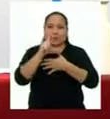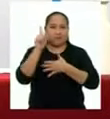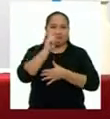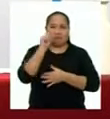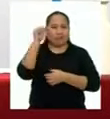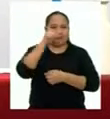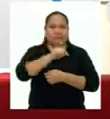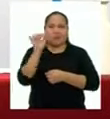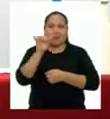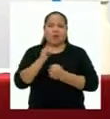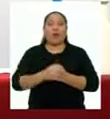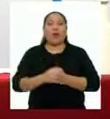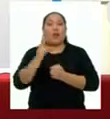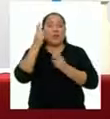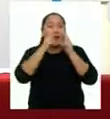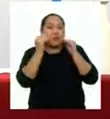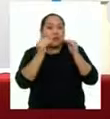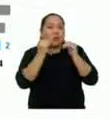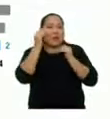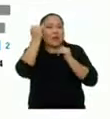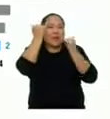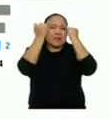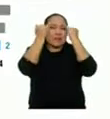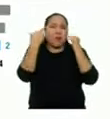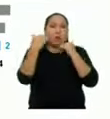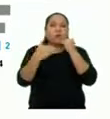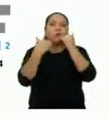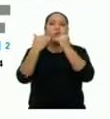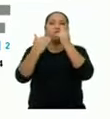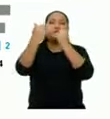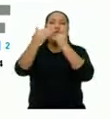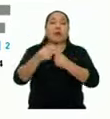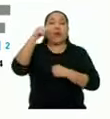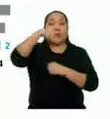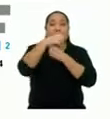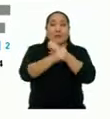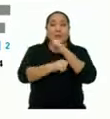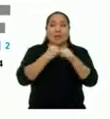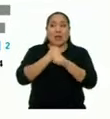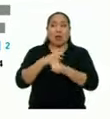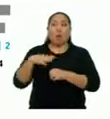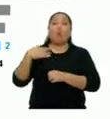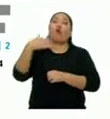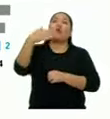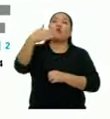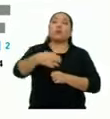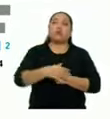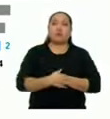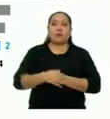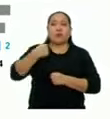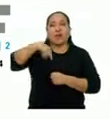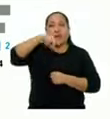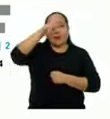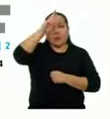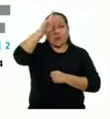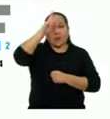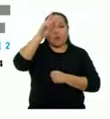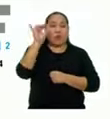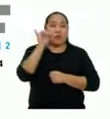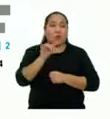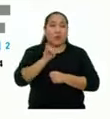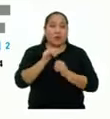las proyecciones de crecimiento económico para este año y para los siguientes, y el Perú, como en las últimas dos